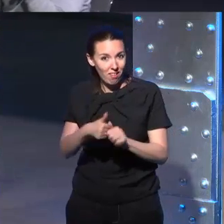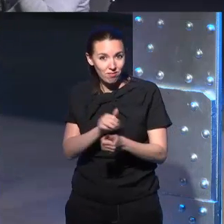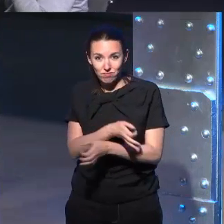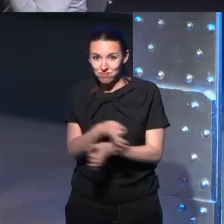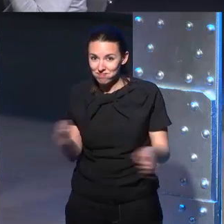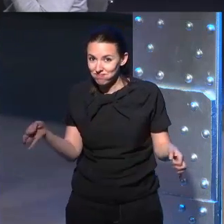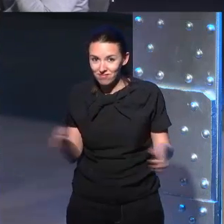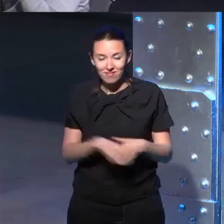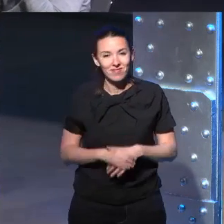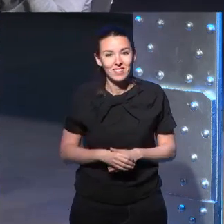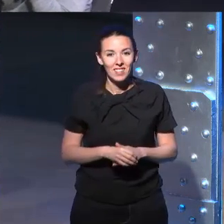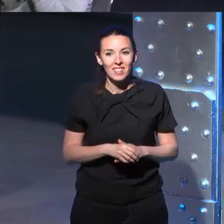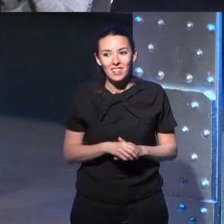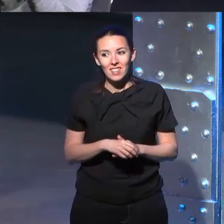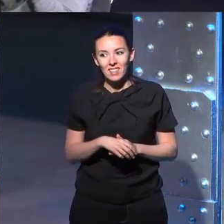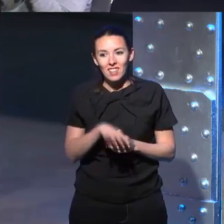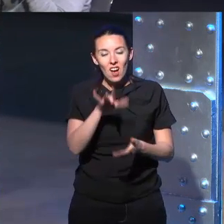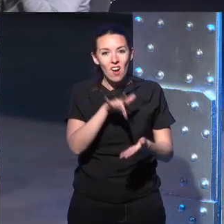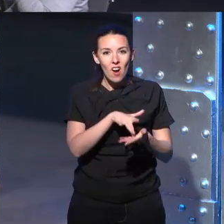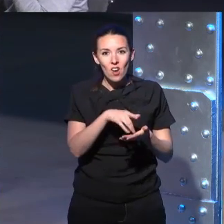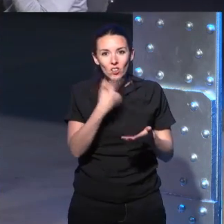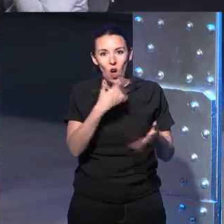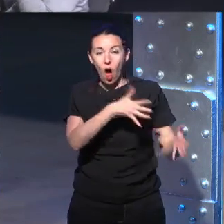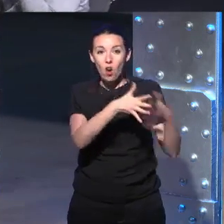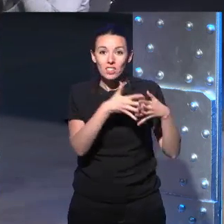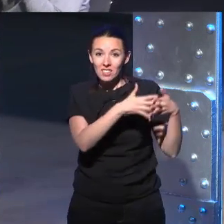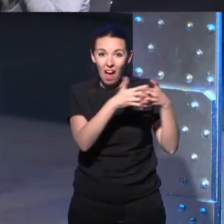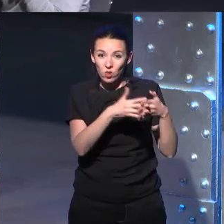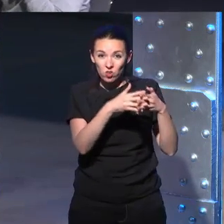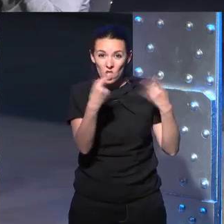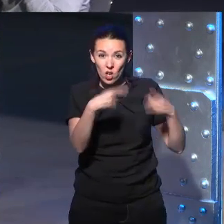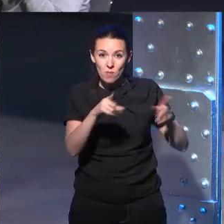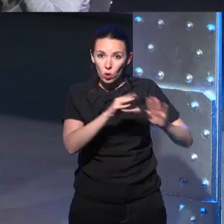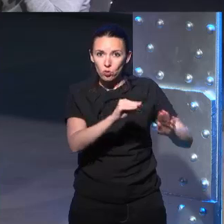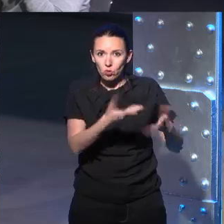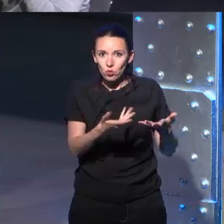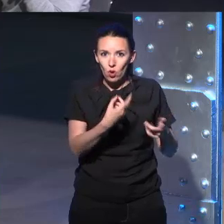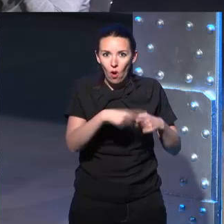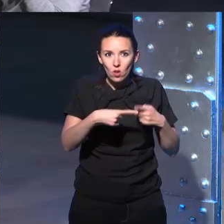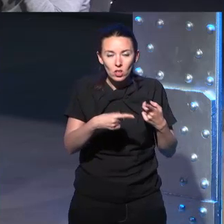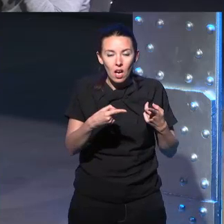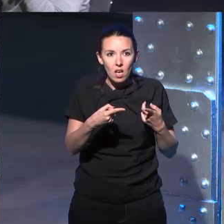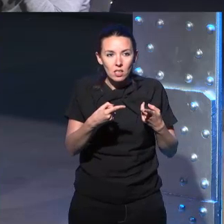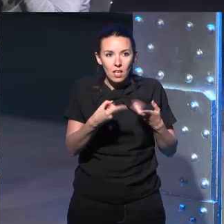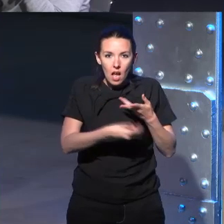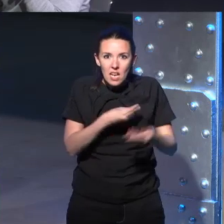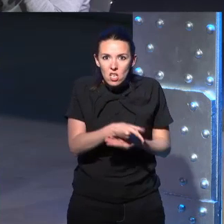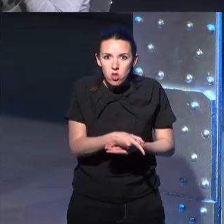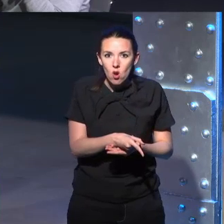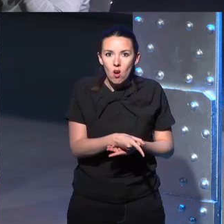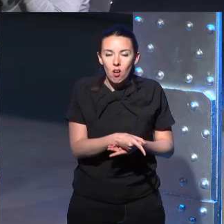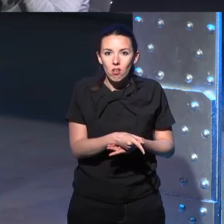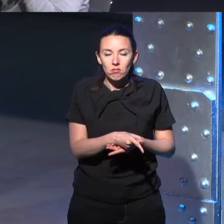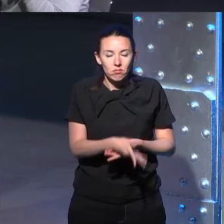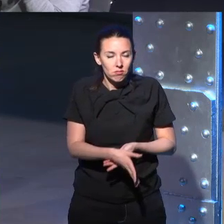No, pero por ejemplo, el himno de los Estados Unidos, ¿cómo toca el himno de los Estados Unidos en Woodstock? Esas cosas que hizo, a mí